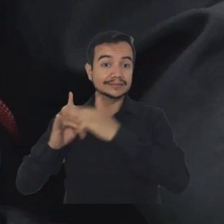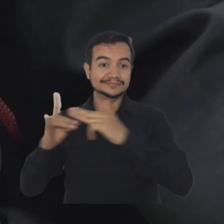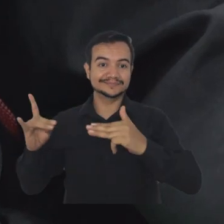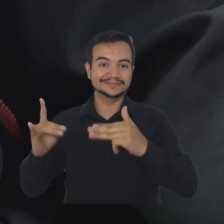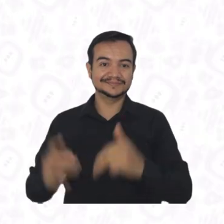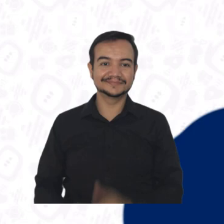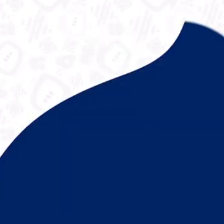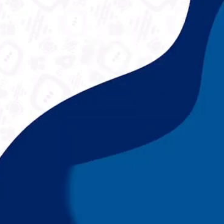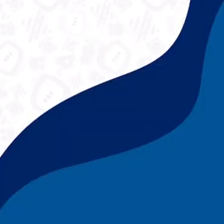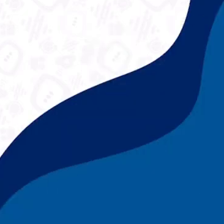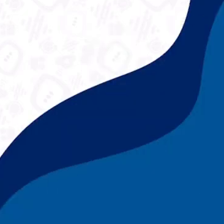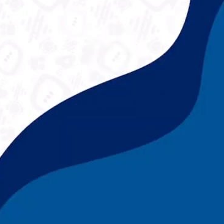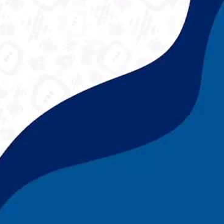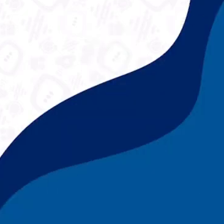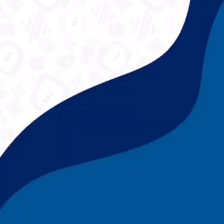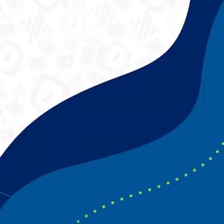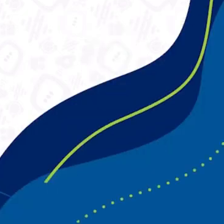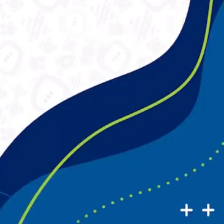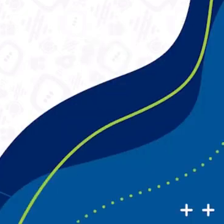del Magdalena.